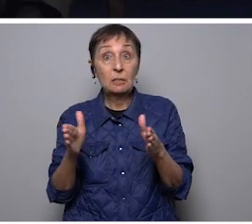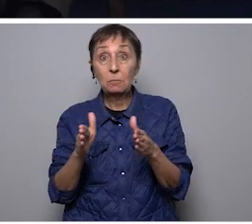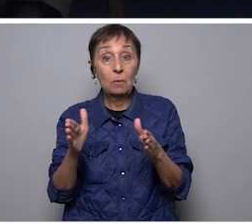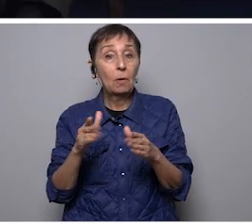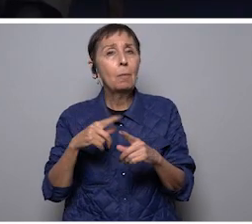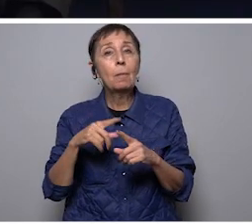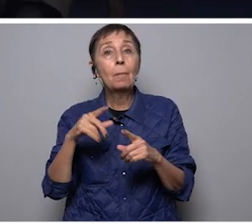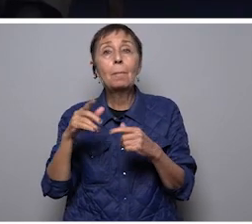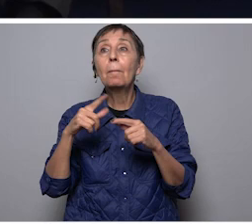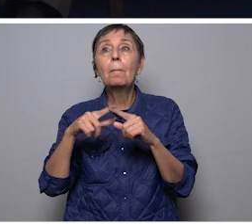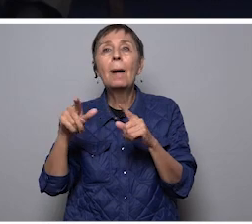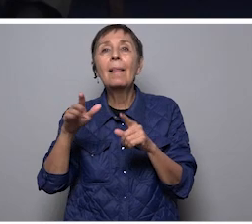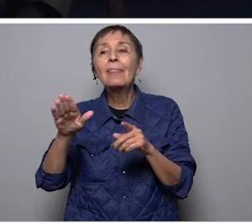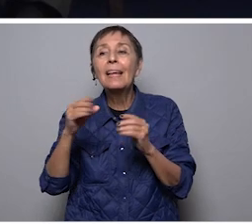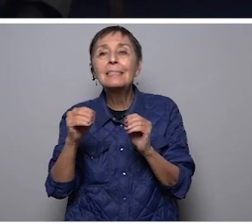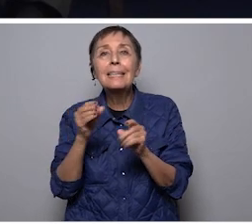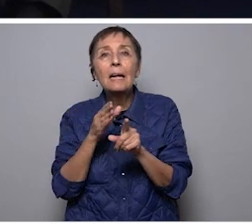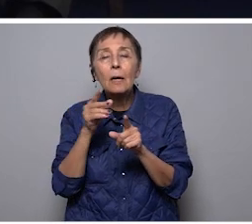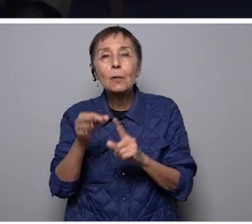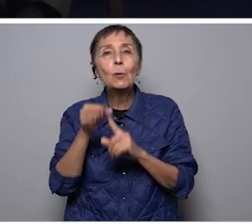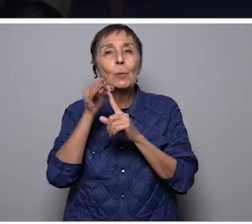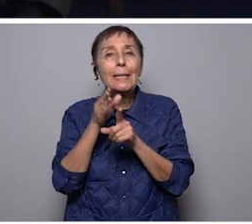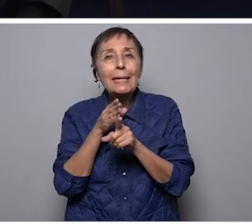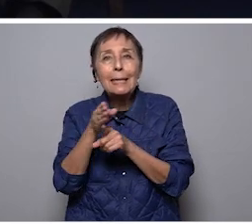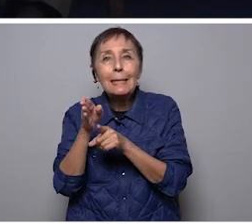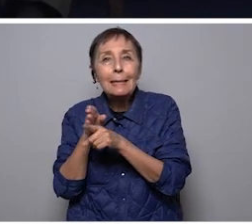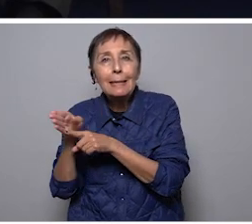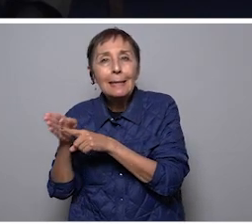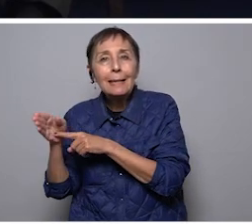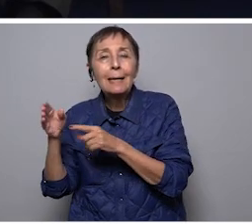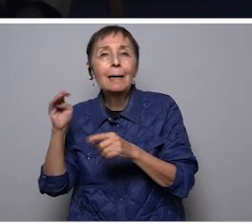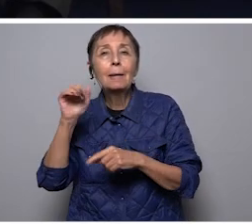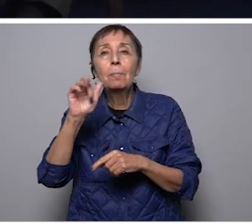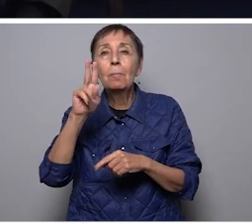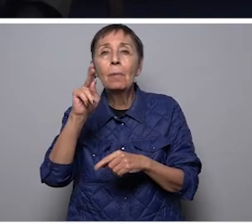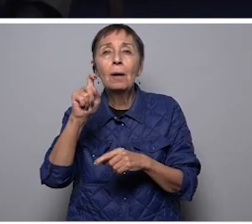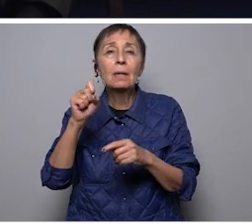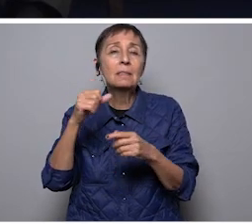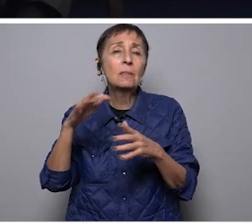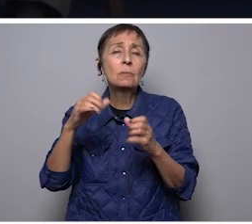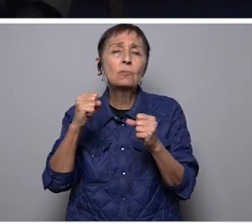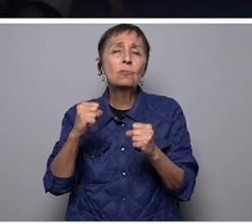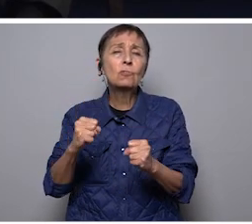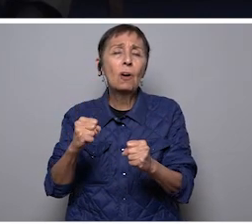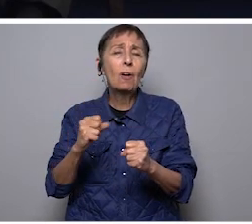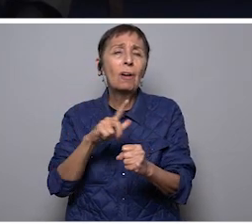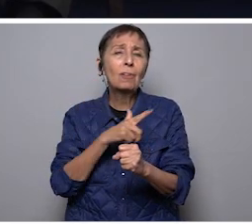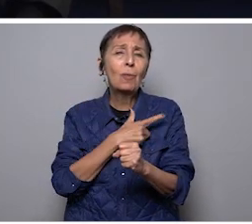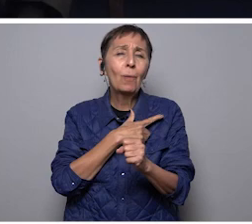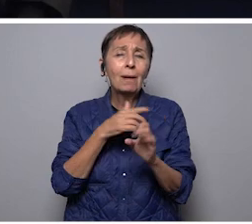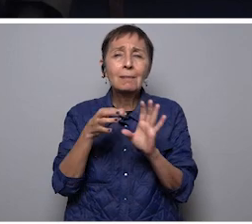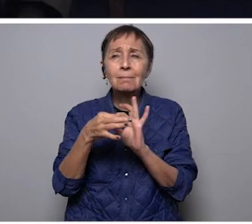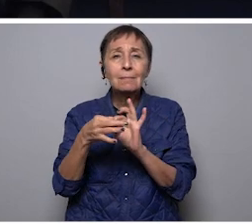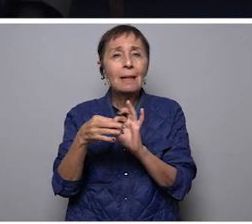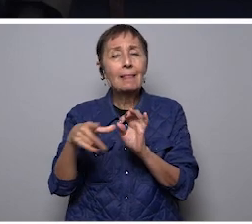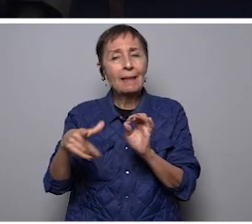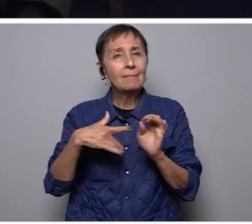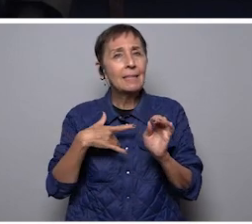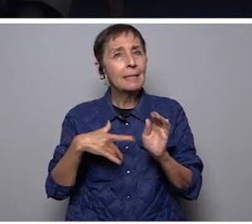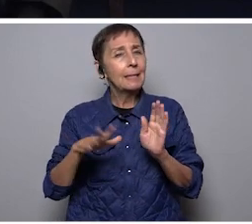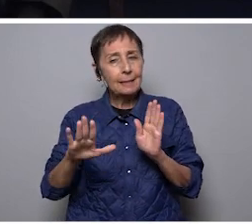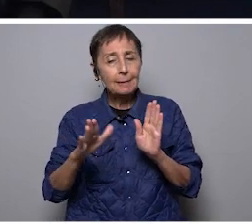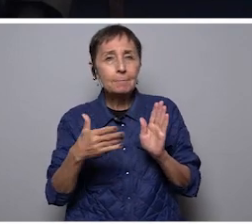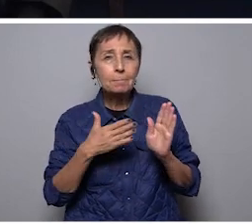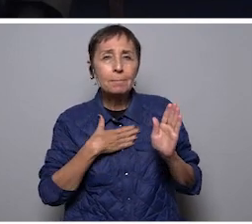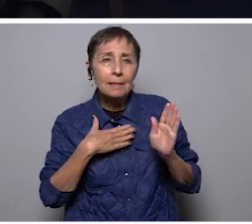características con una fidelidad impresionante con una identidad única en realidad y con una tecnología adecuada innovadora única